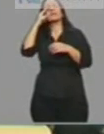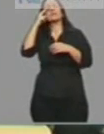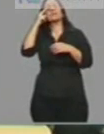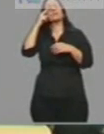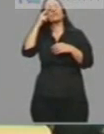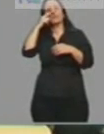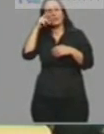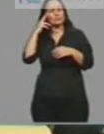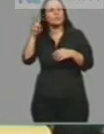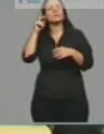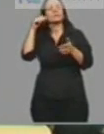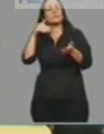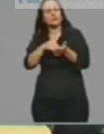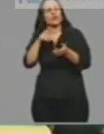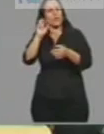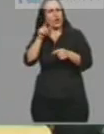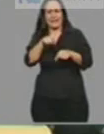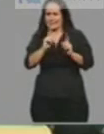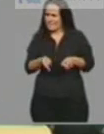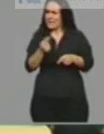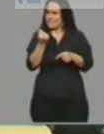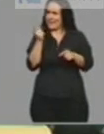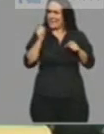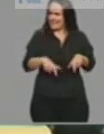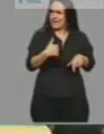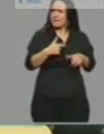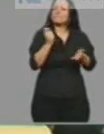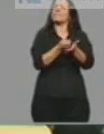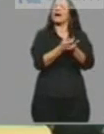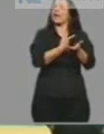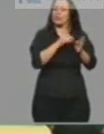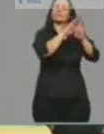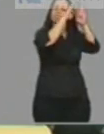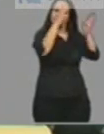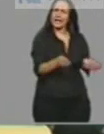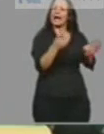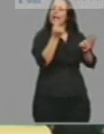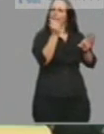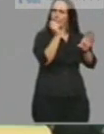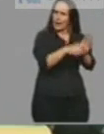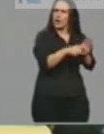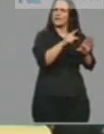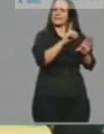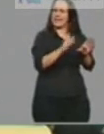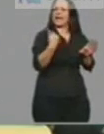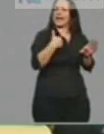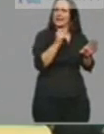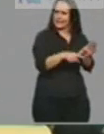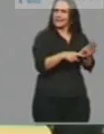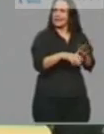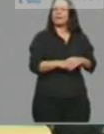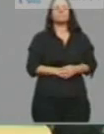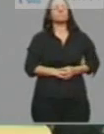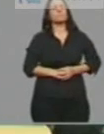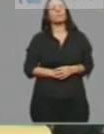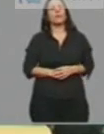en legislación local y pagaderos aquí en la Caja de Valores de la República Argentina, de modo